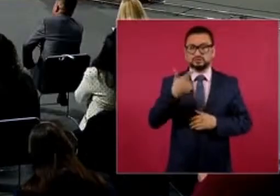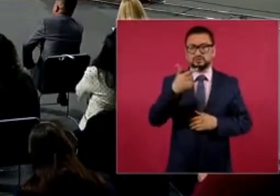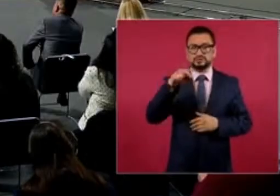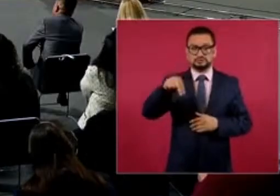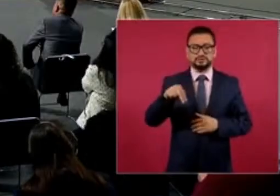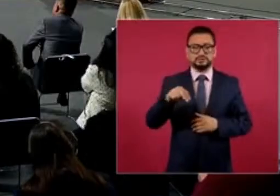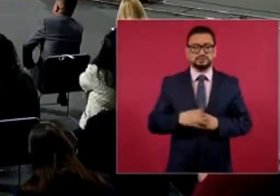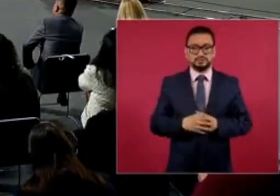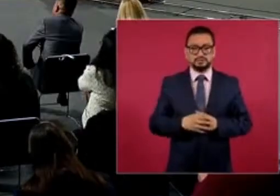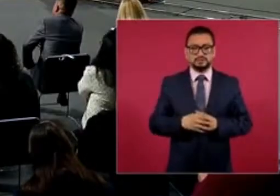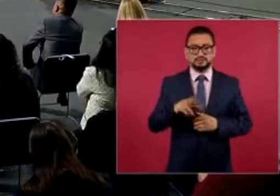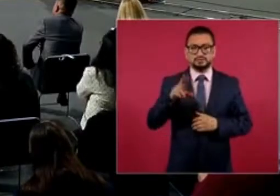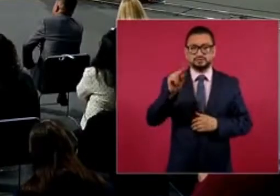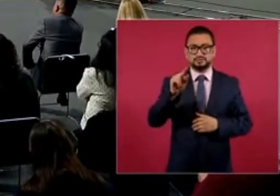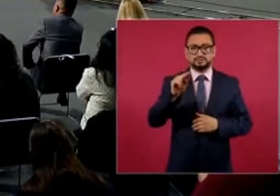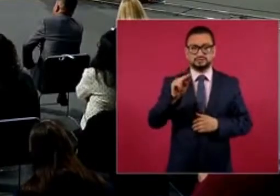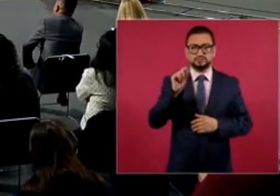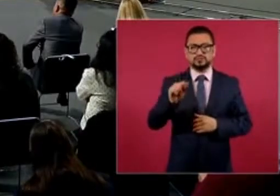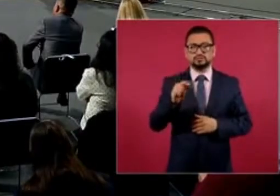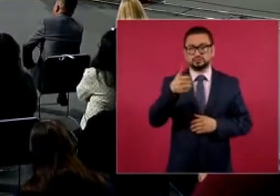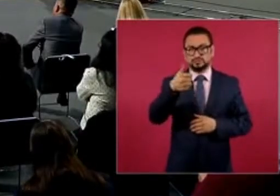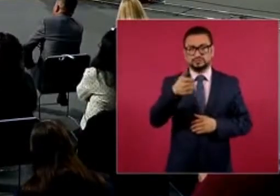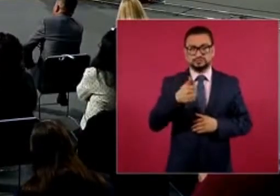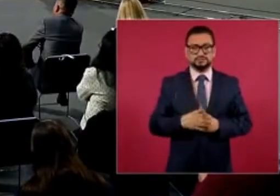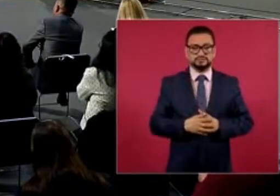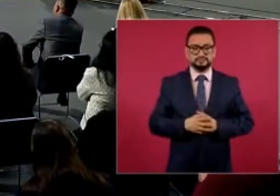Nacional 80.6.